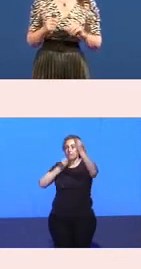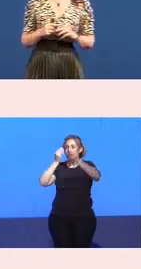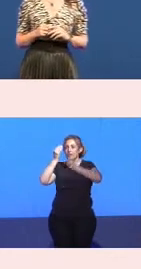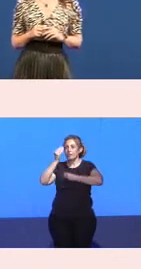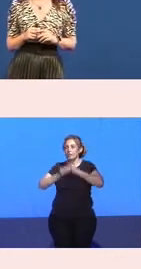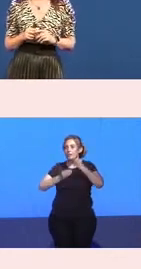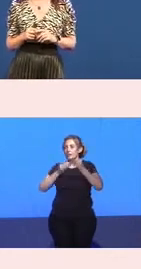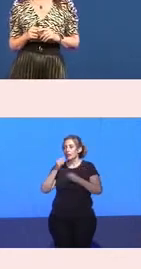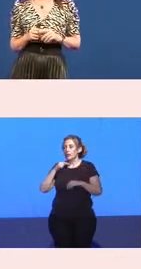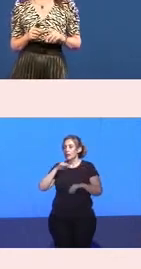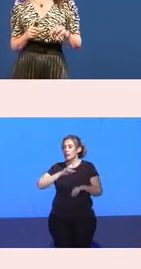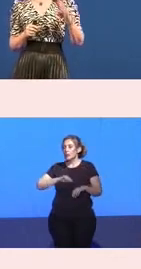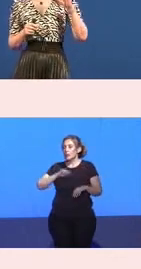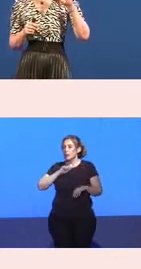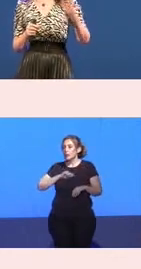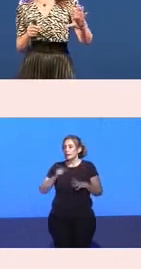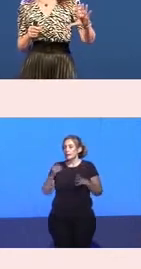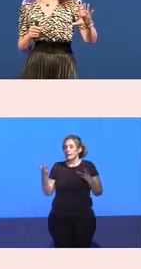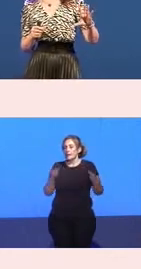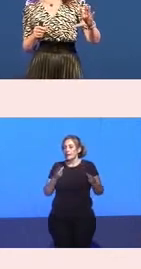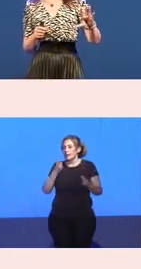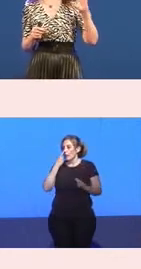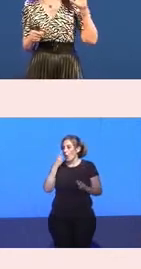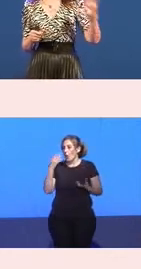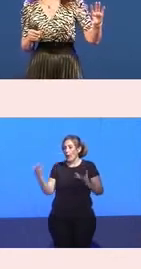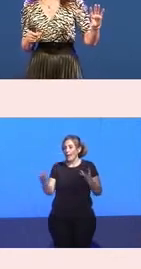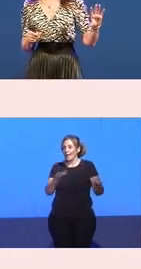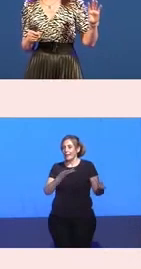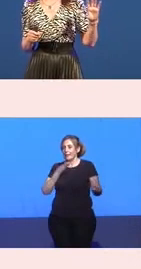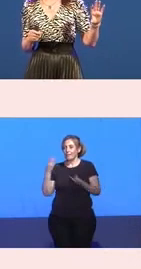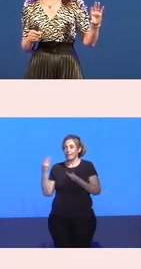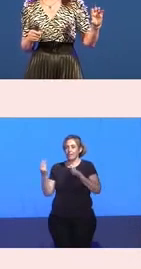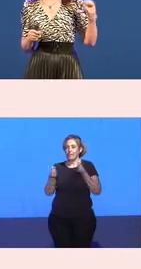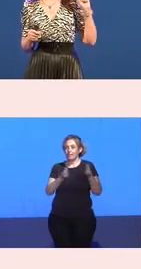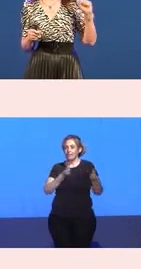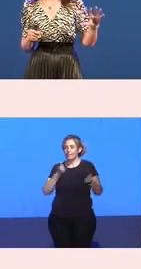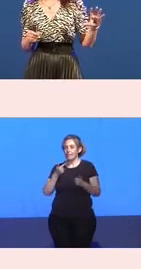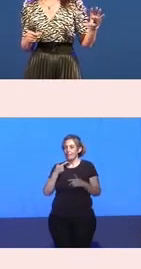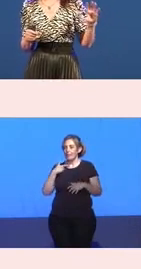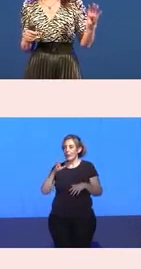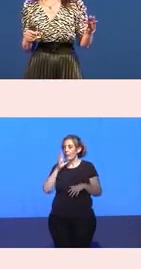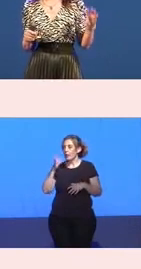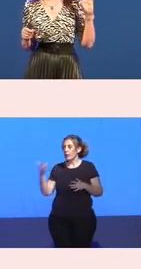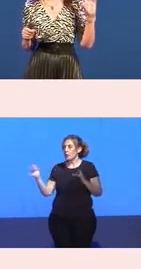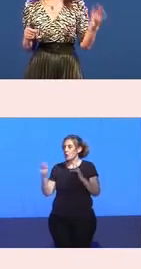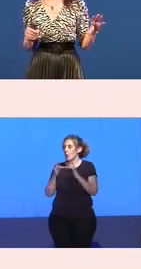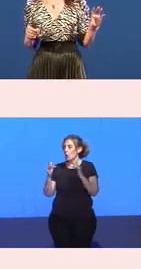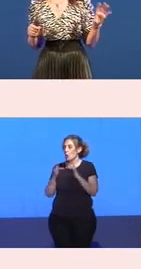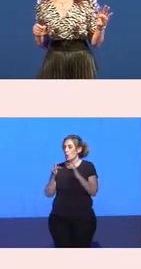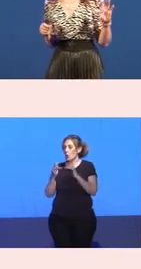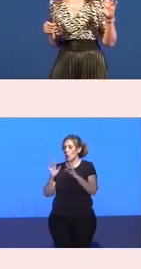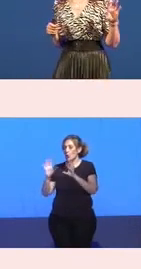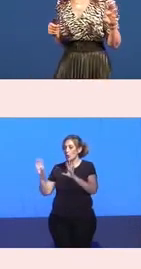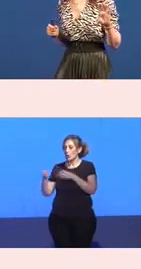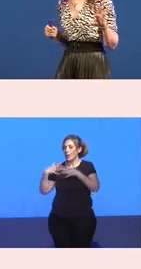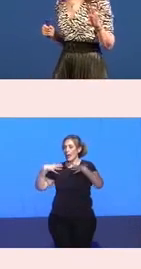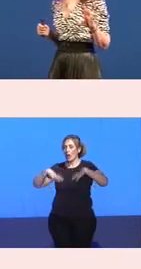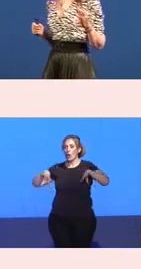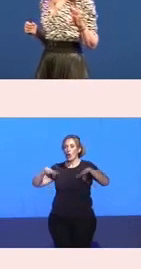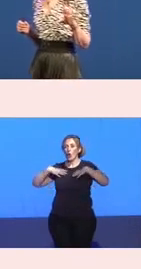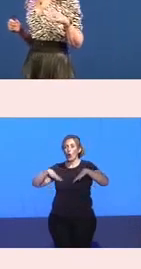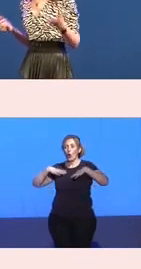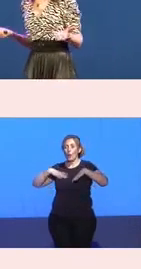negro presentimiento justo Entonces se ponen en contacto con él los colegas que estaban analizando las ropas que llevaba